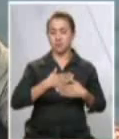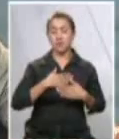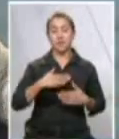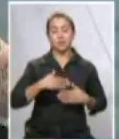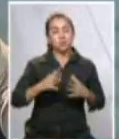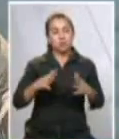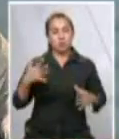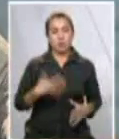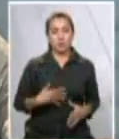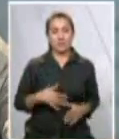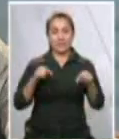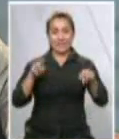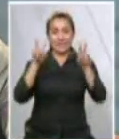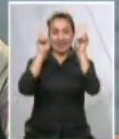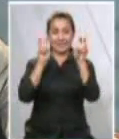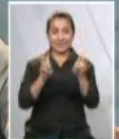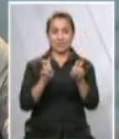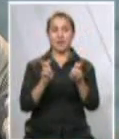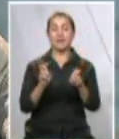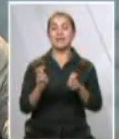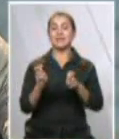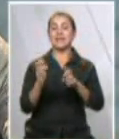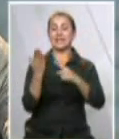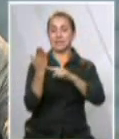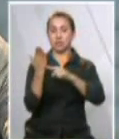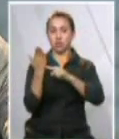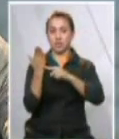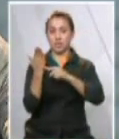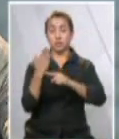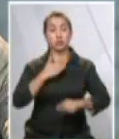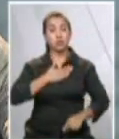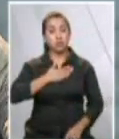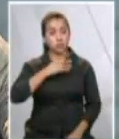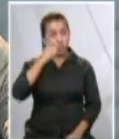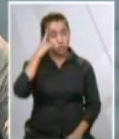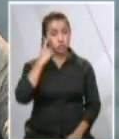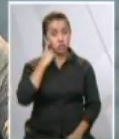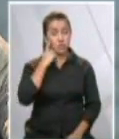y esto es muy importante en este tema en particular de las tecnologías, creo que